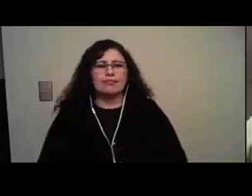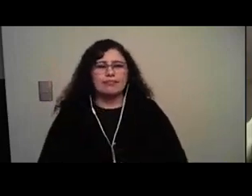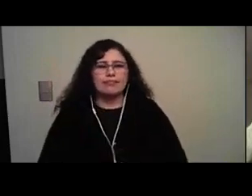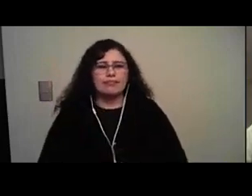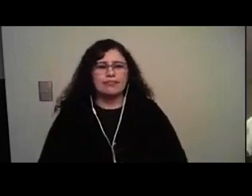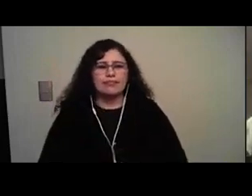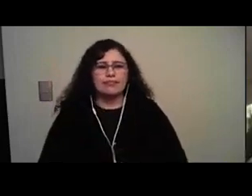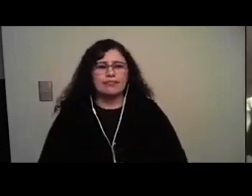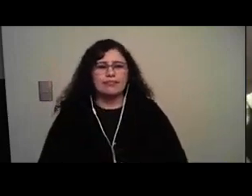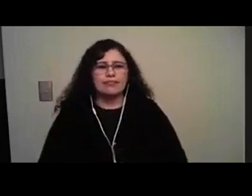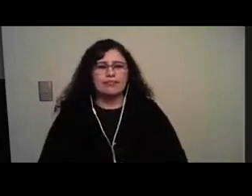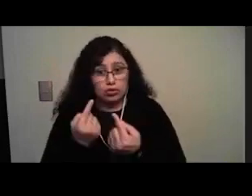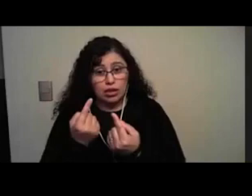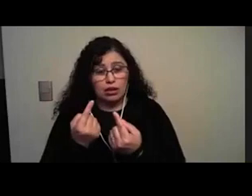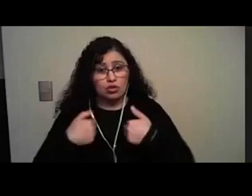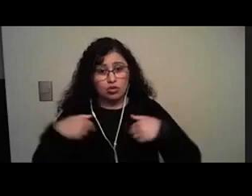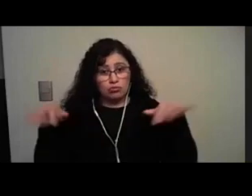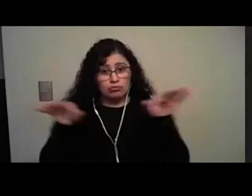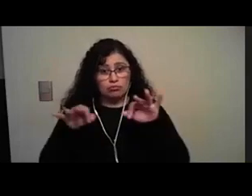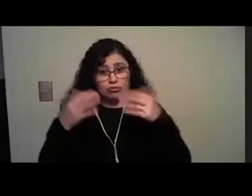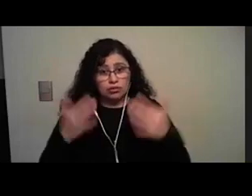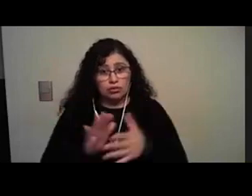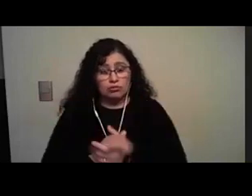¿Preguntas sobre lo que acabo de plantear o referir?